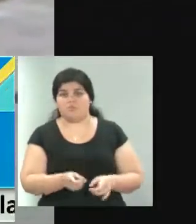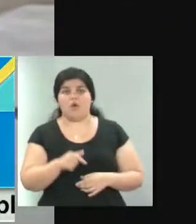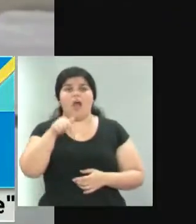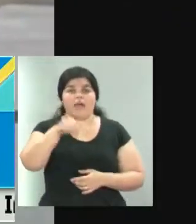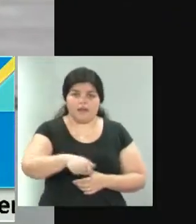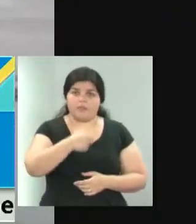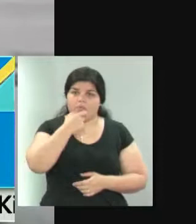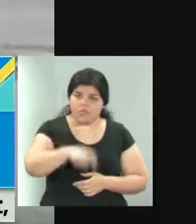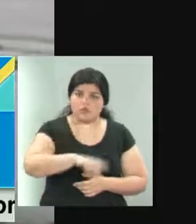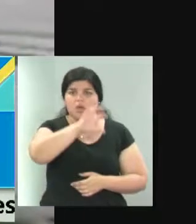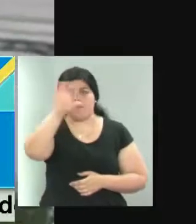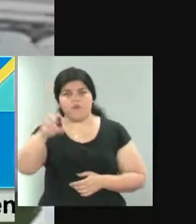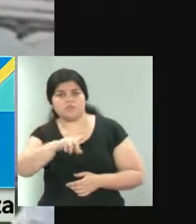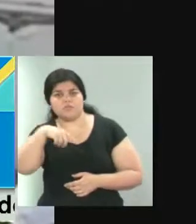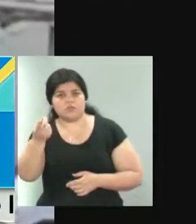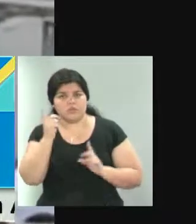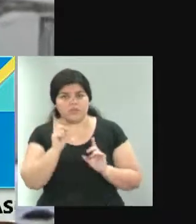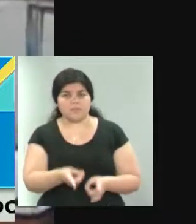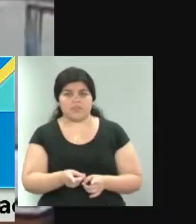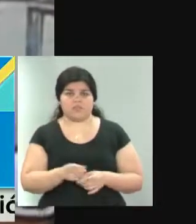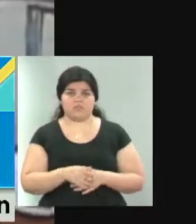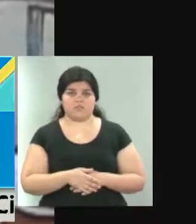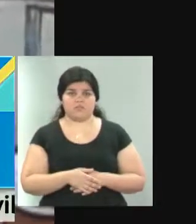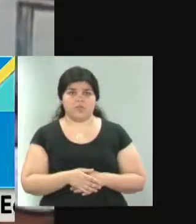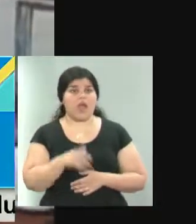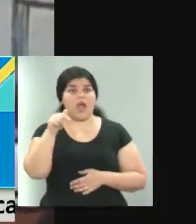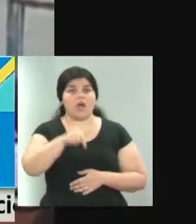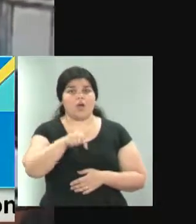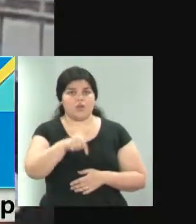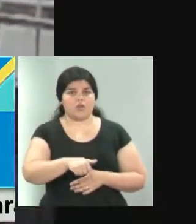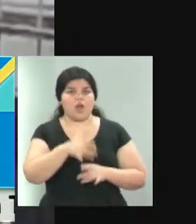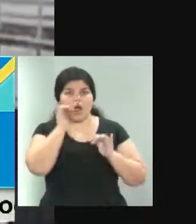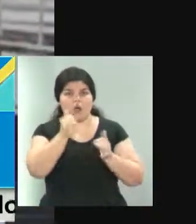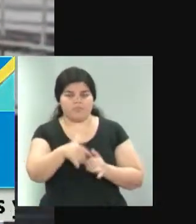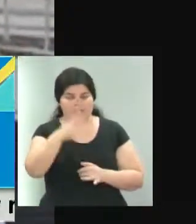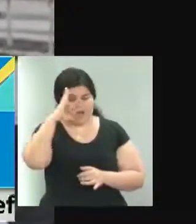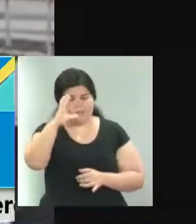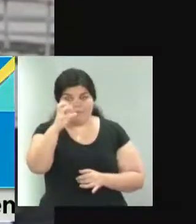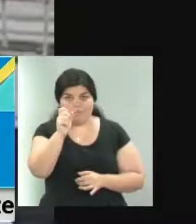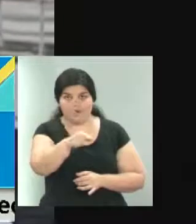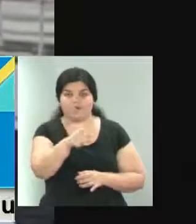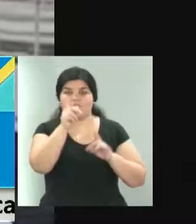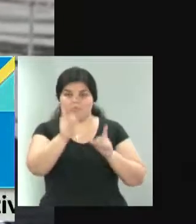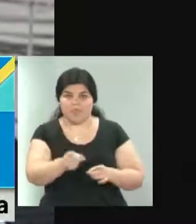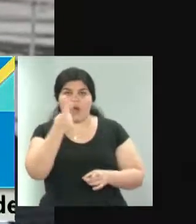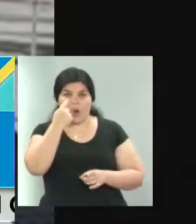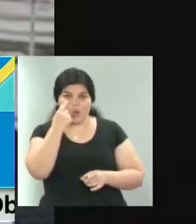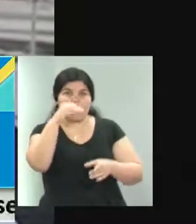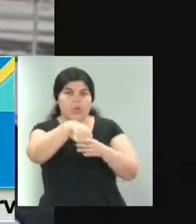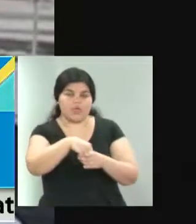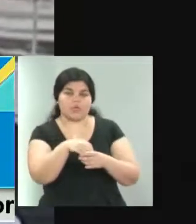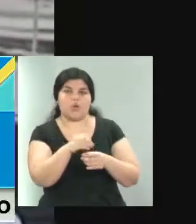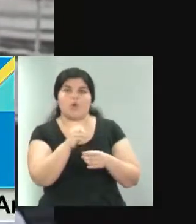Sí. Sin la trascendencia de esto, pero los chicos, en este caso, que es el que me acuerdo porque está el Adrián y conozco un par de chicos que juegan con